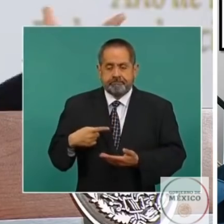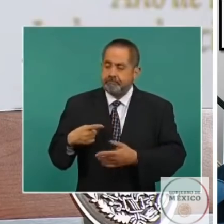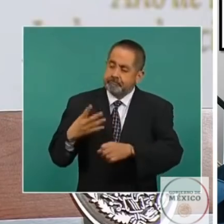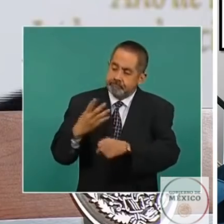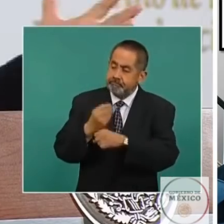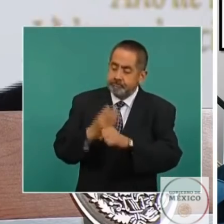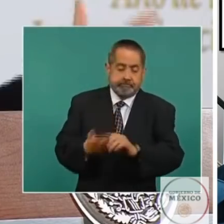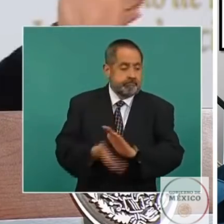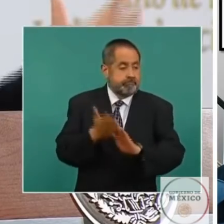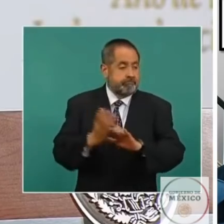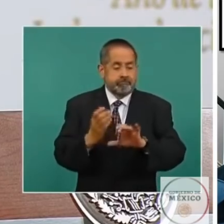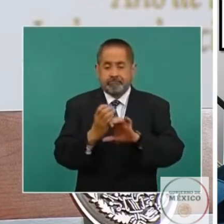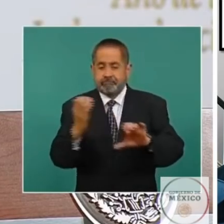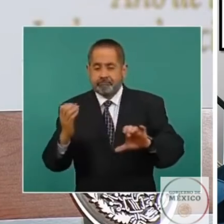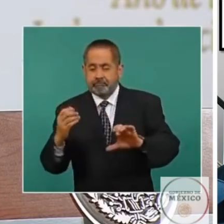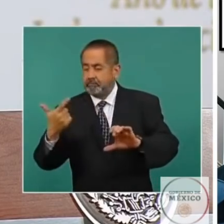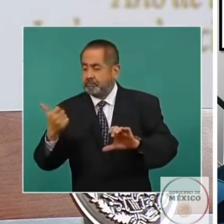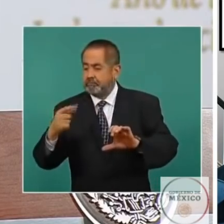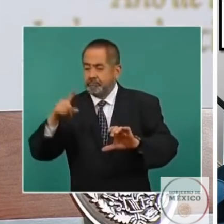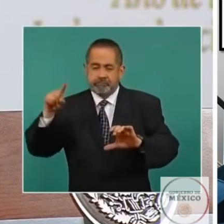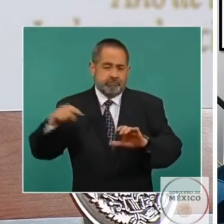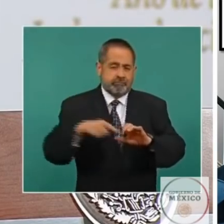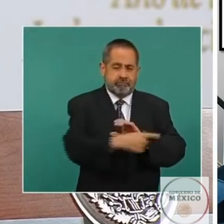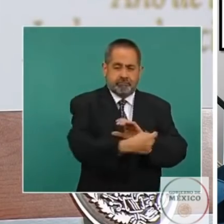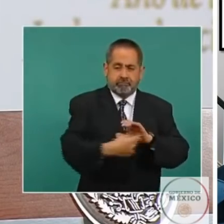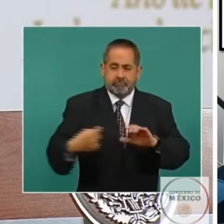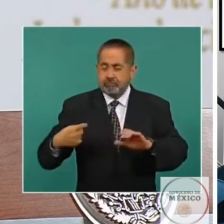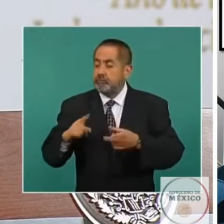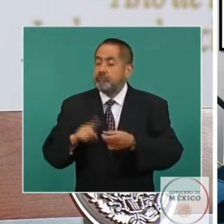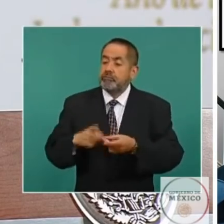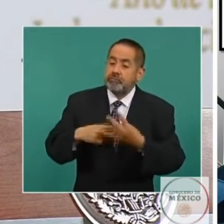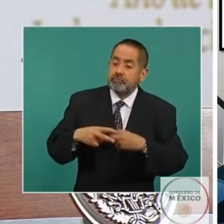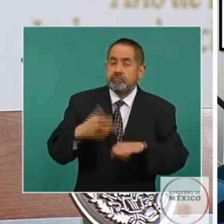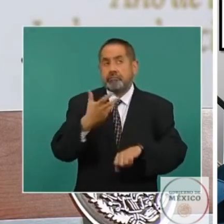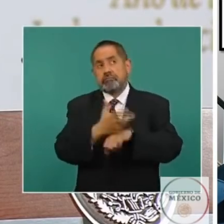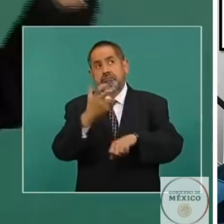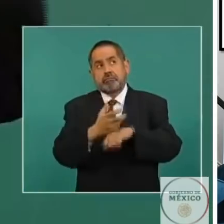en Estados Unidos. Querían hacer lo mismo que hicieron aquí en México.